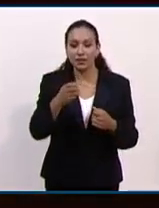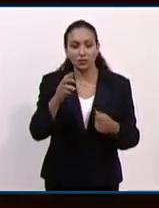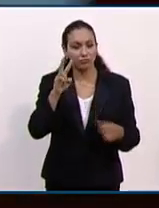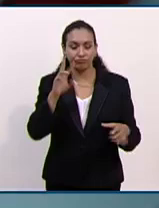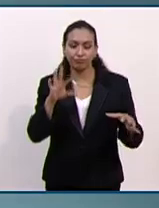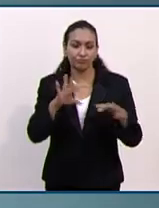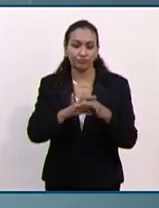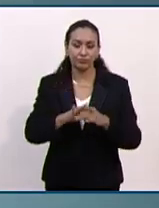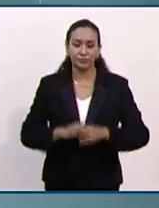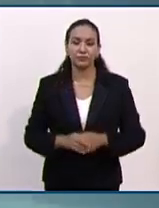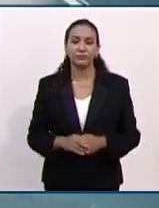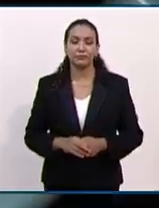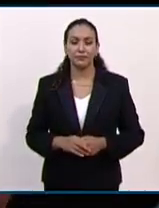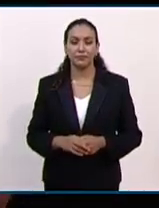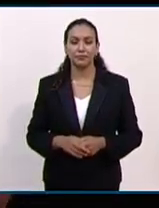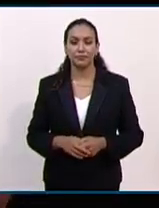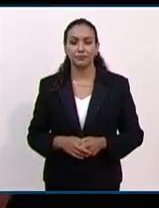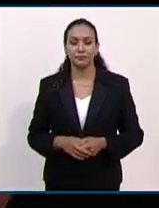desproporcional.